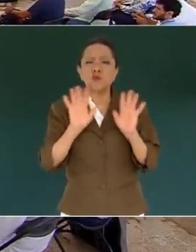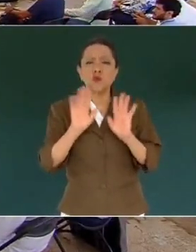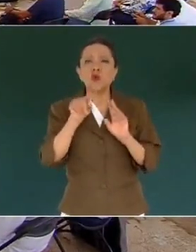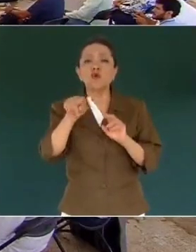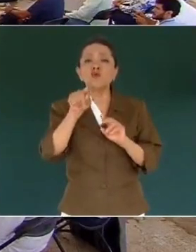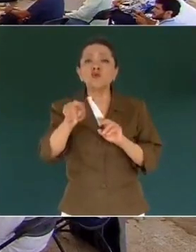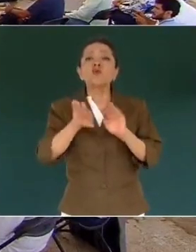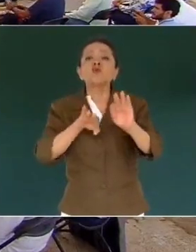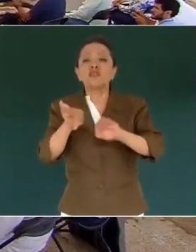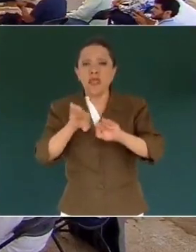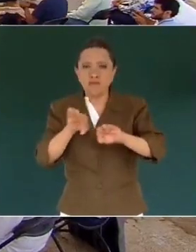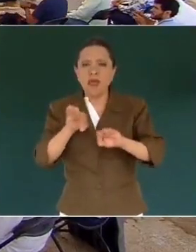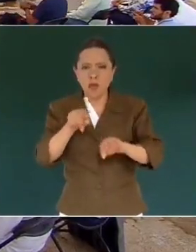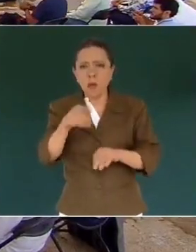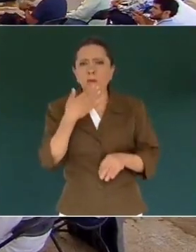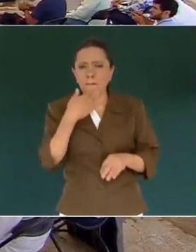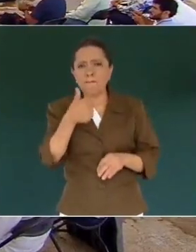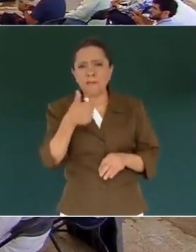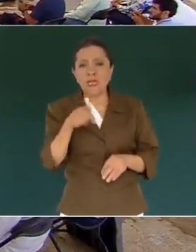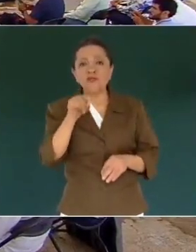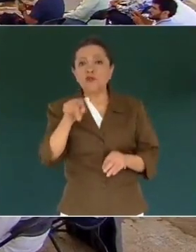tu conciencia.